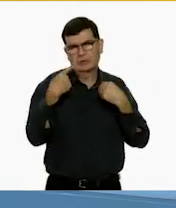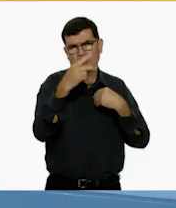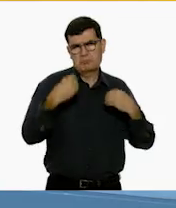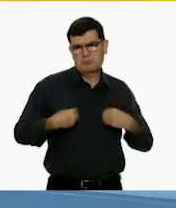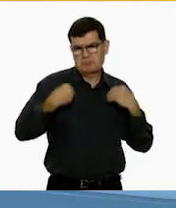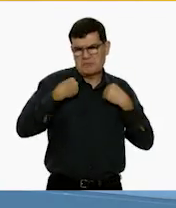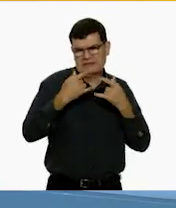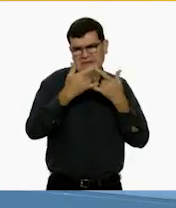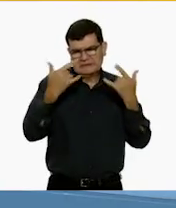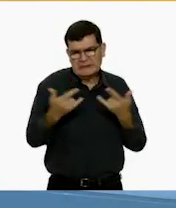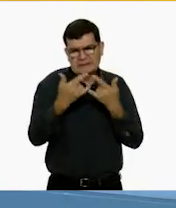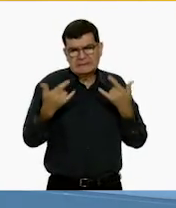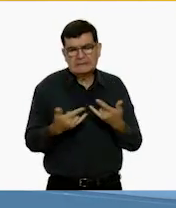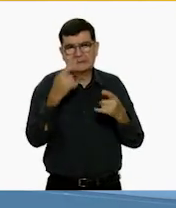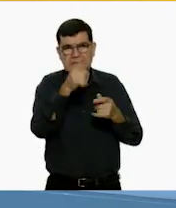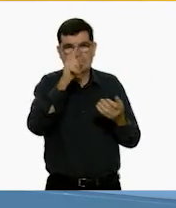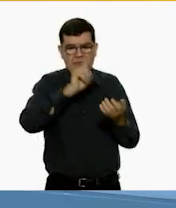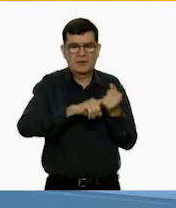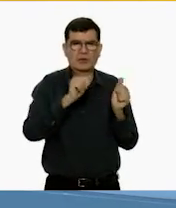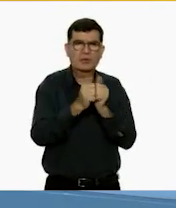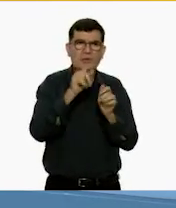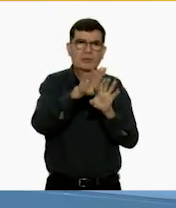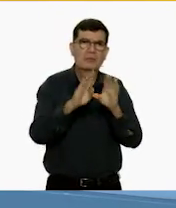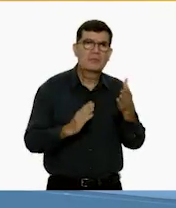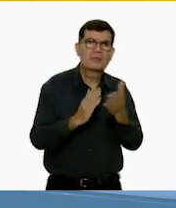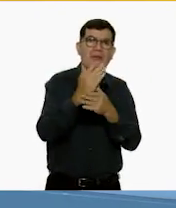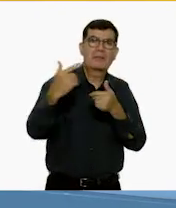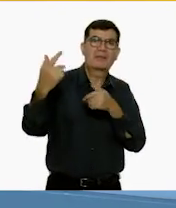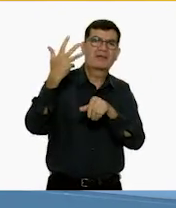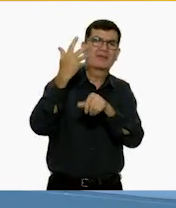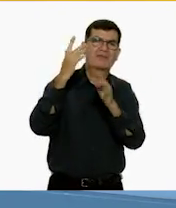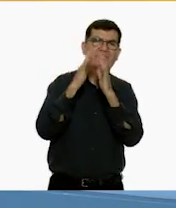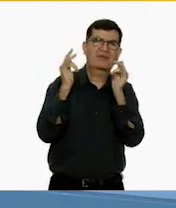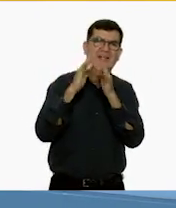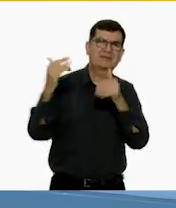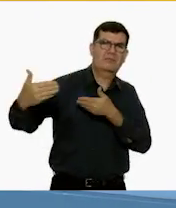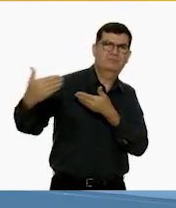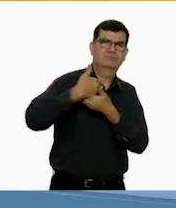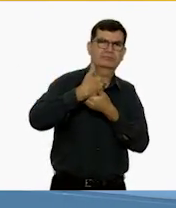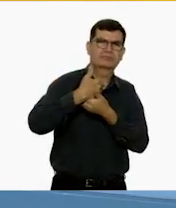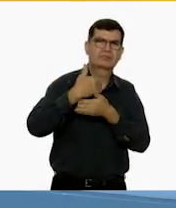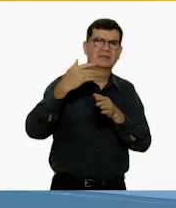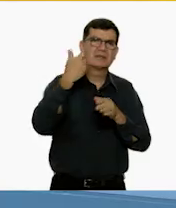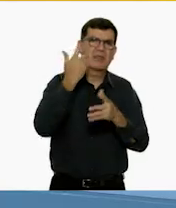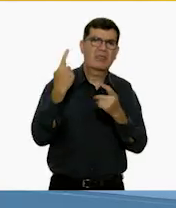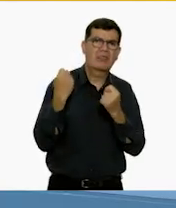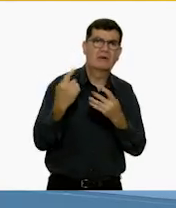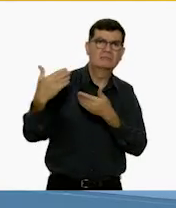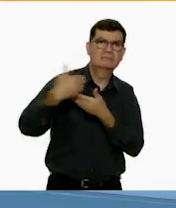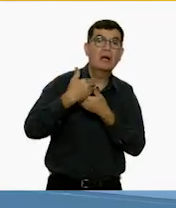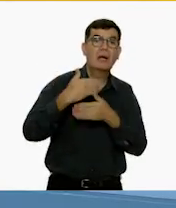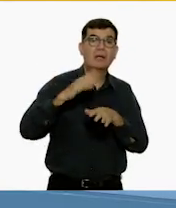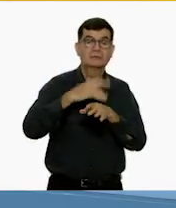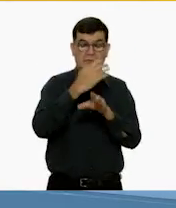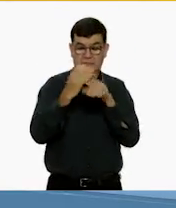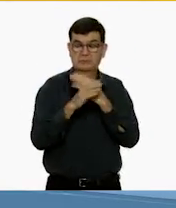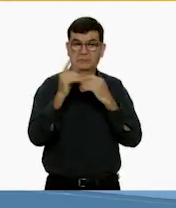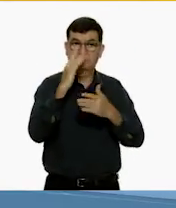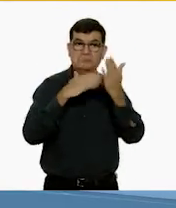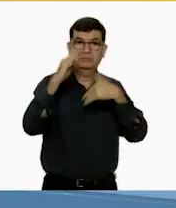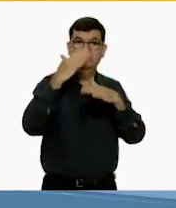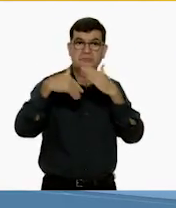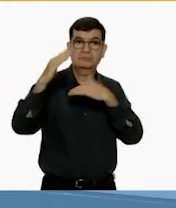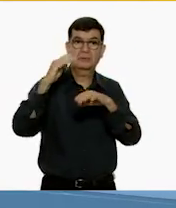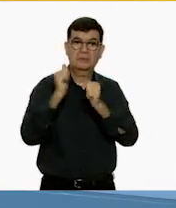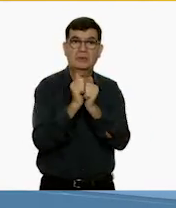país, específicamente durante el tiempo de la intervención francesa, pero sobre todo al respecto de sus logros durante el periodo conocido